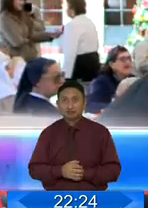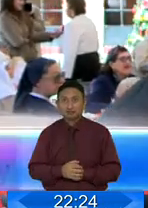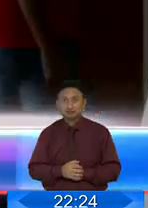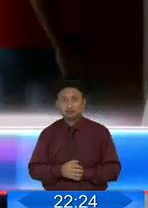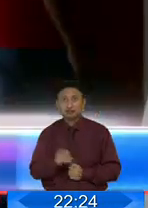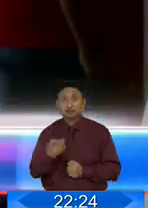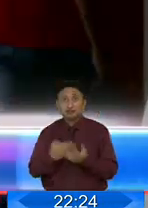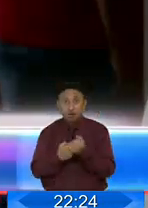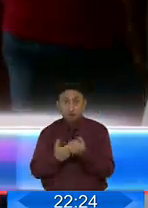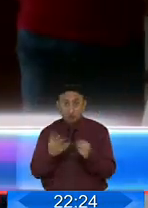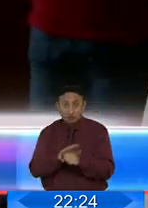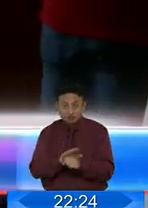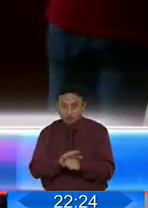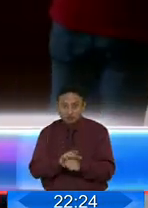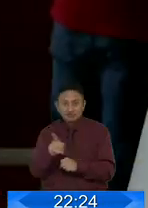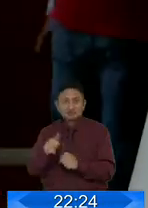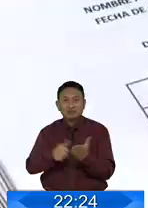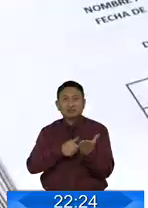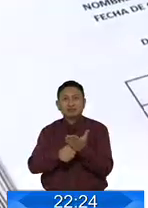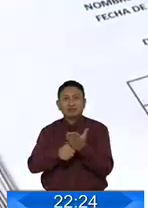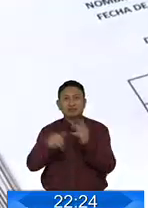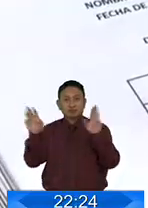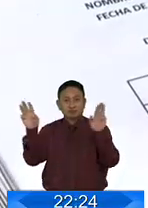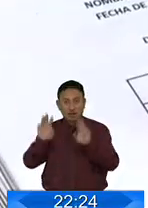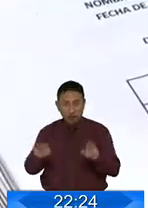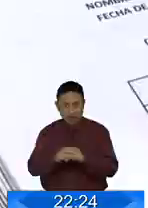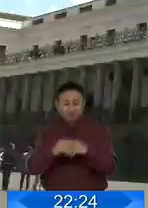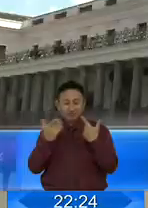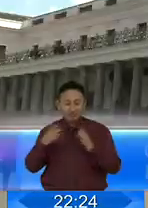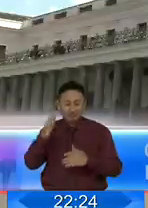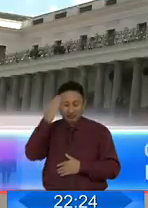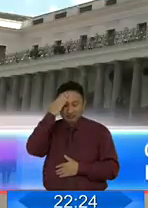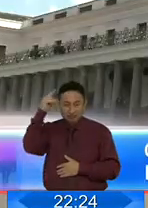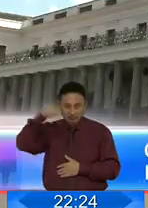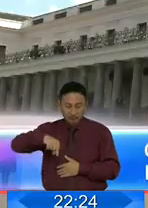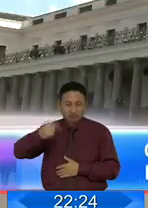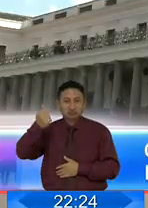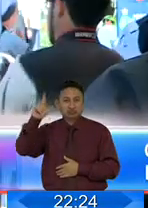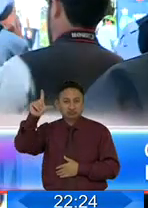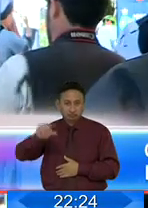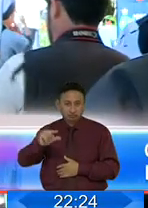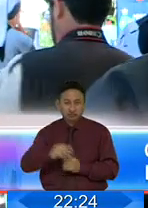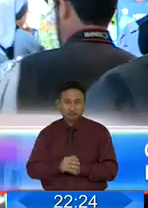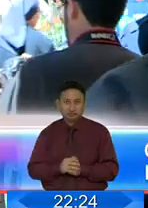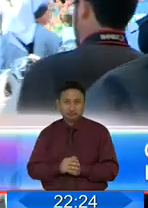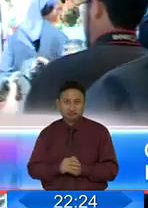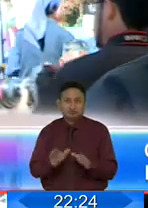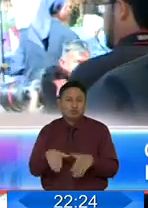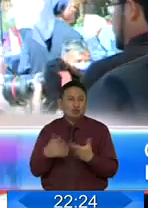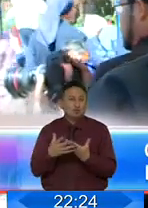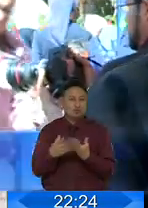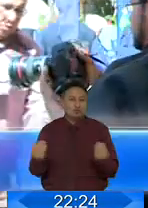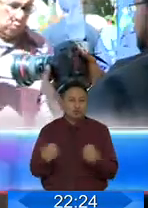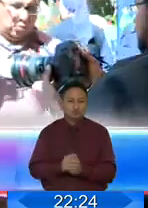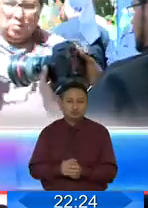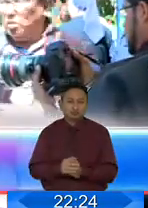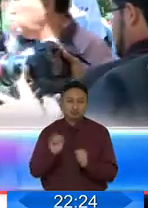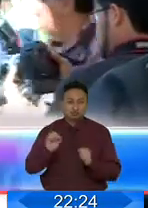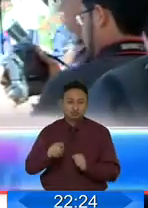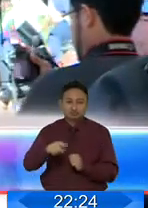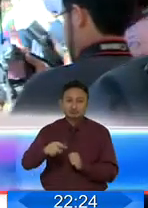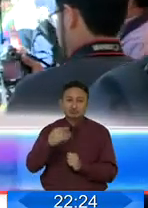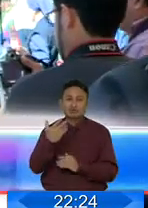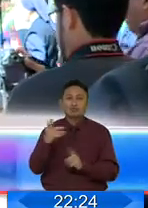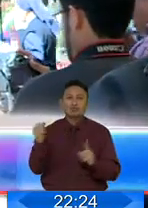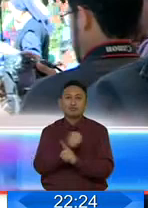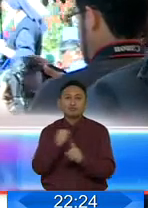suficientes. En el Ministerio de Salud están conscientes y reconocen el recorte presupuestario. La solución para rever todo este tipo